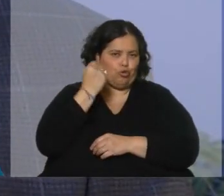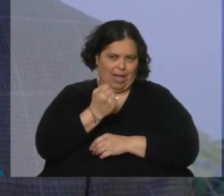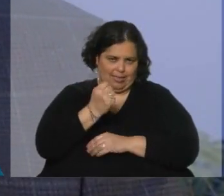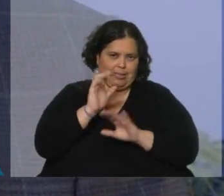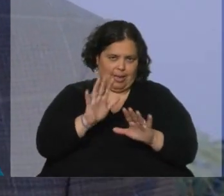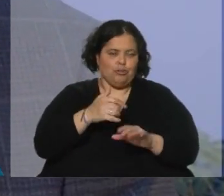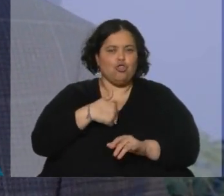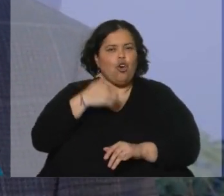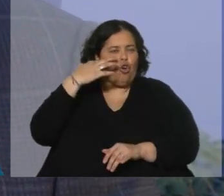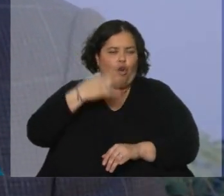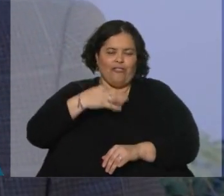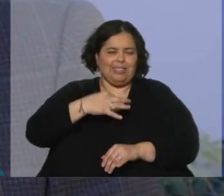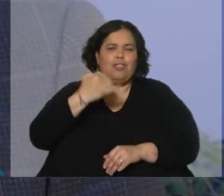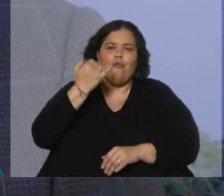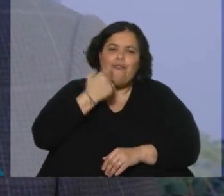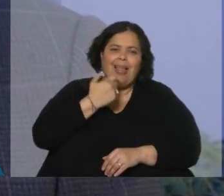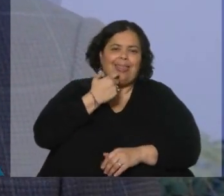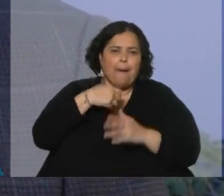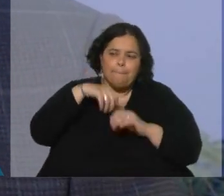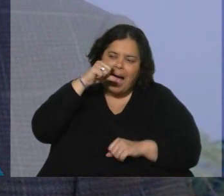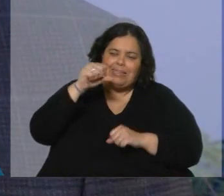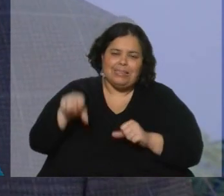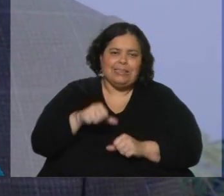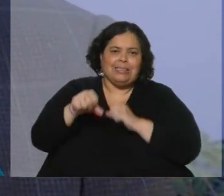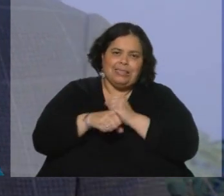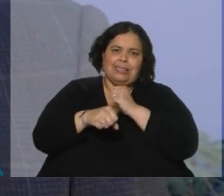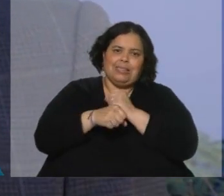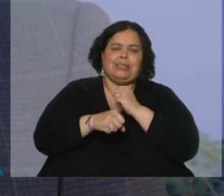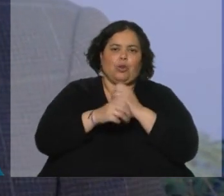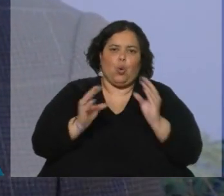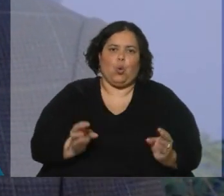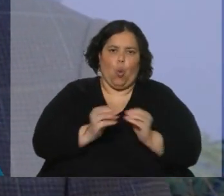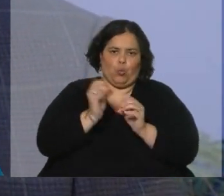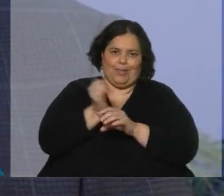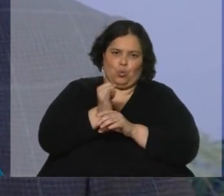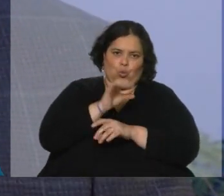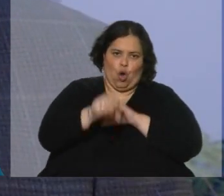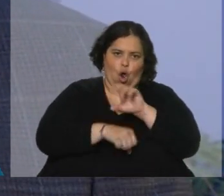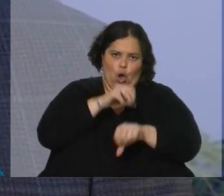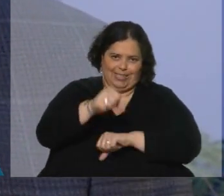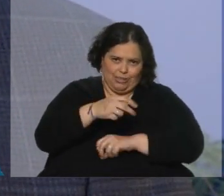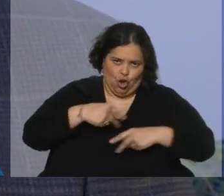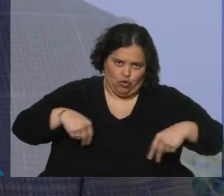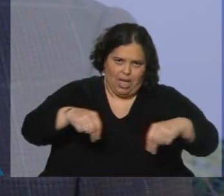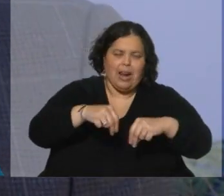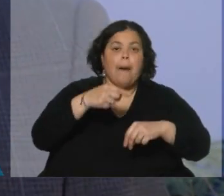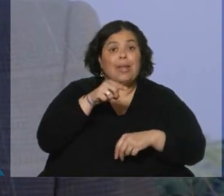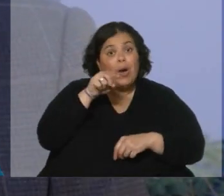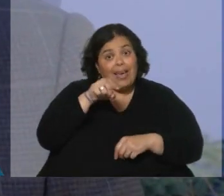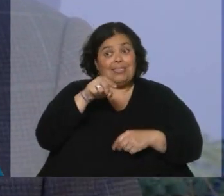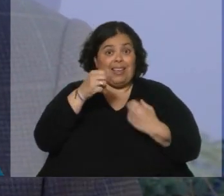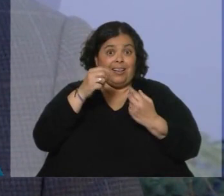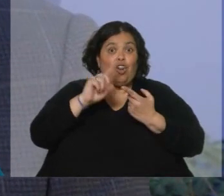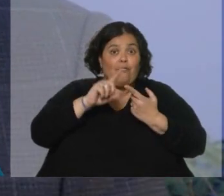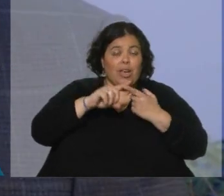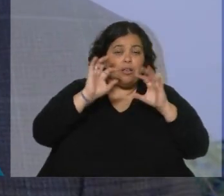muchas más cosas para hacer en materia de trabajar con instituto de colonización pero este convenio permite llegar a los colonos arrendatarios que